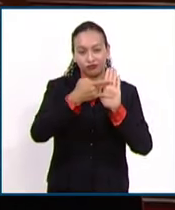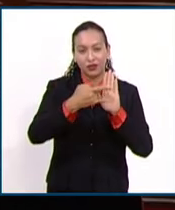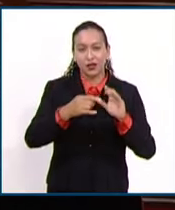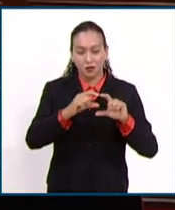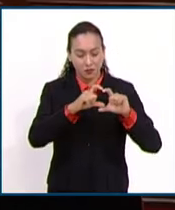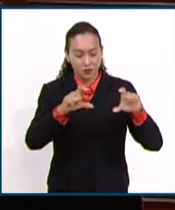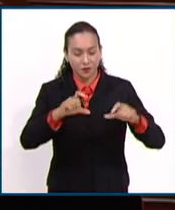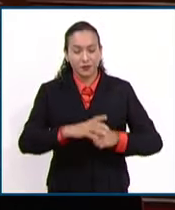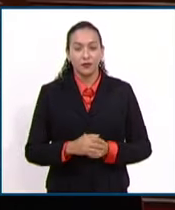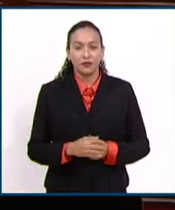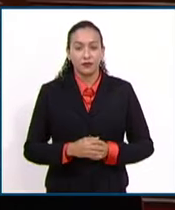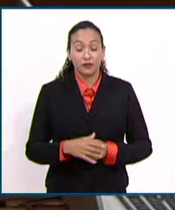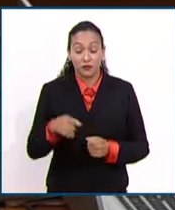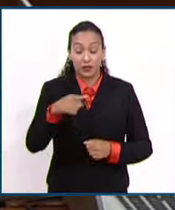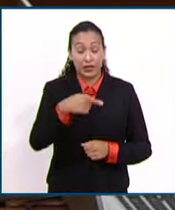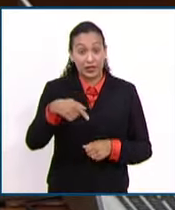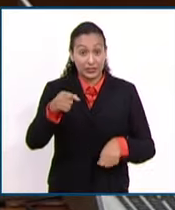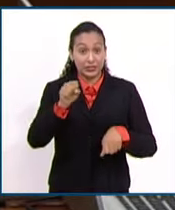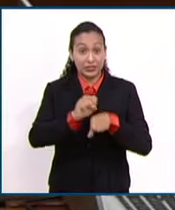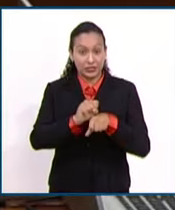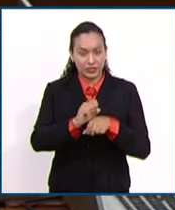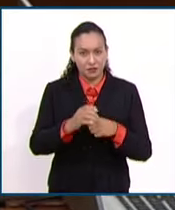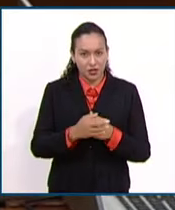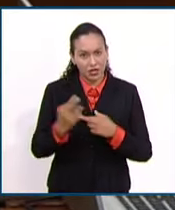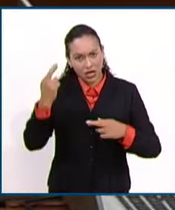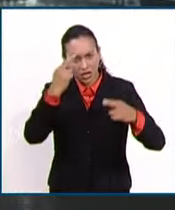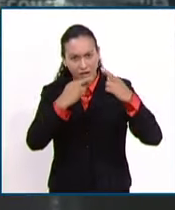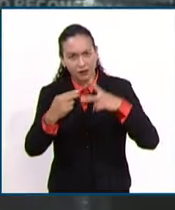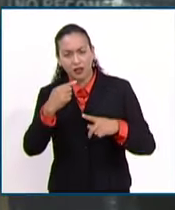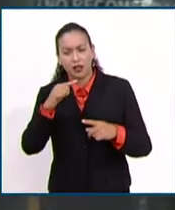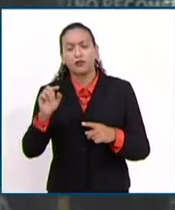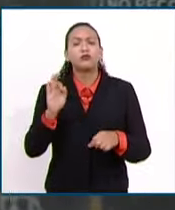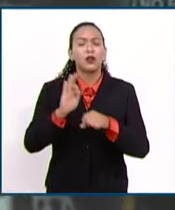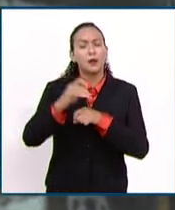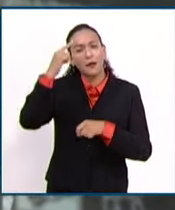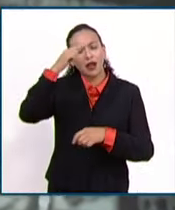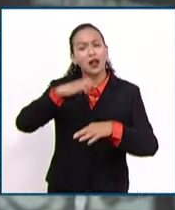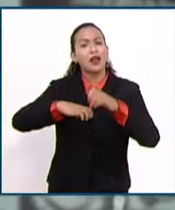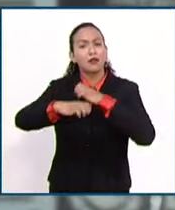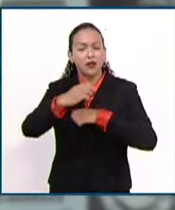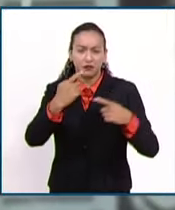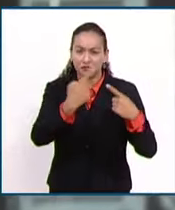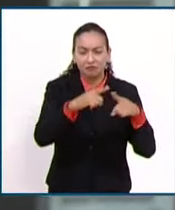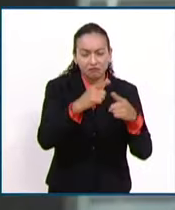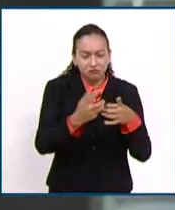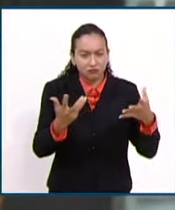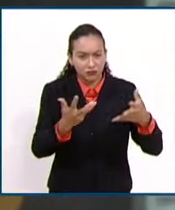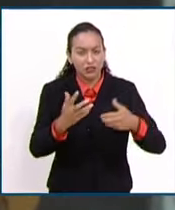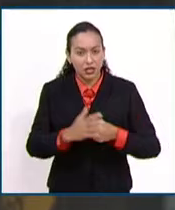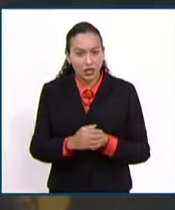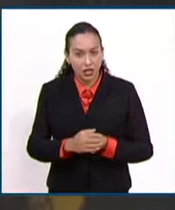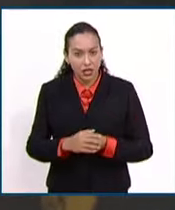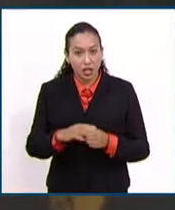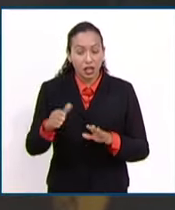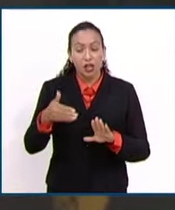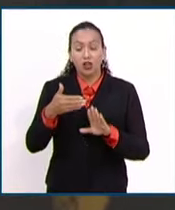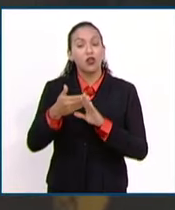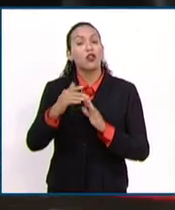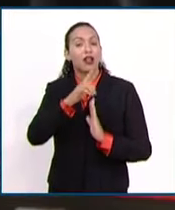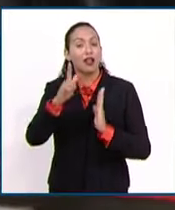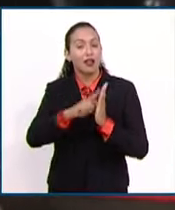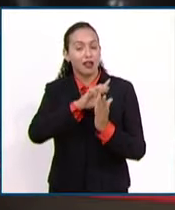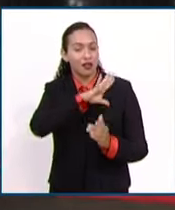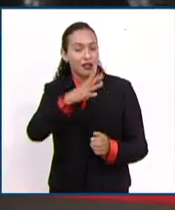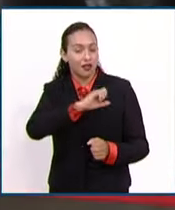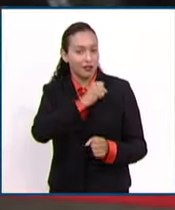Esta semana, el Pleno de la Corte negó amparos promovidos por empresas productoras de diversos alimentos contra la Ley General de Salud y